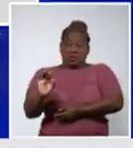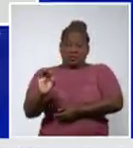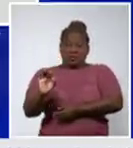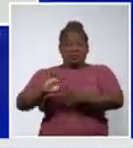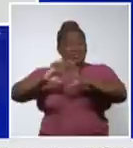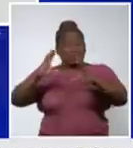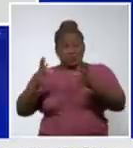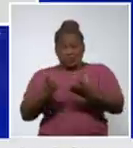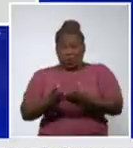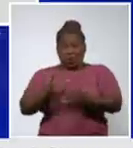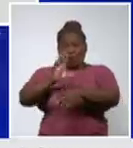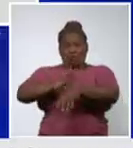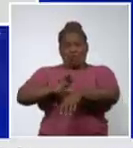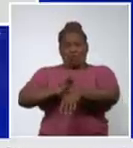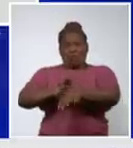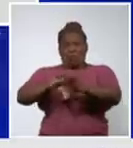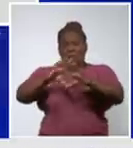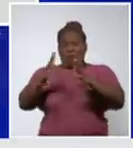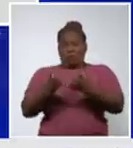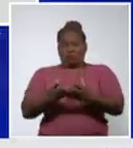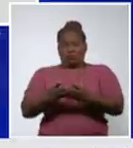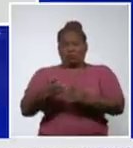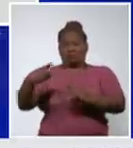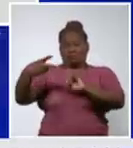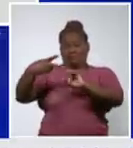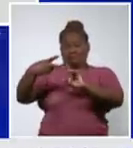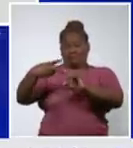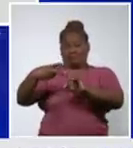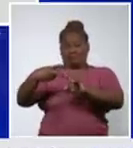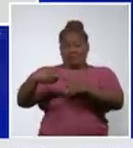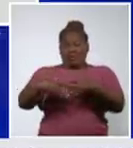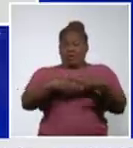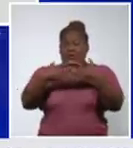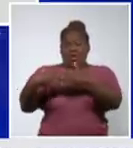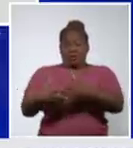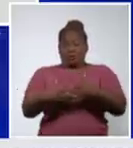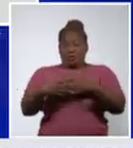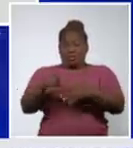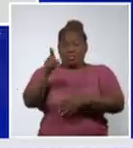del mundo. Le sigue Estados Unidos, Norteamérica con el